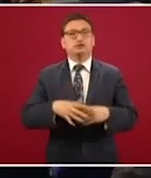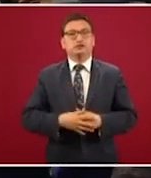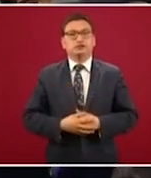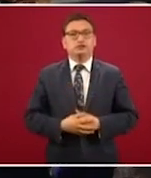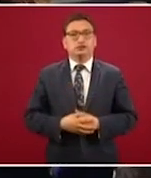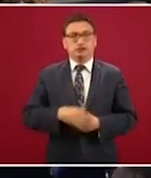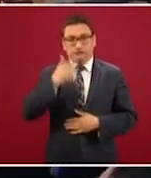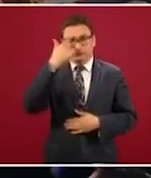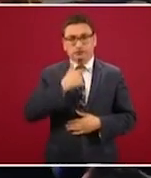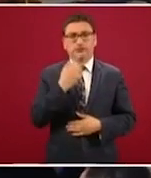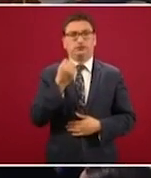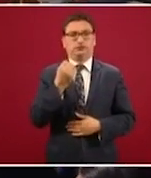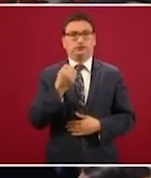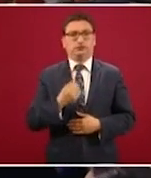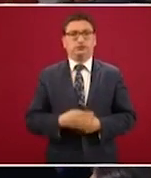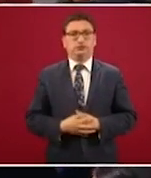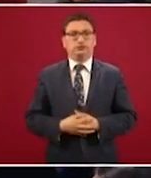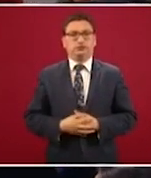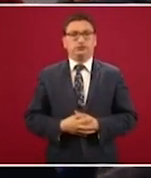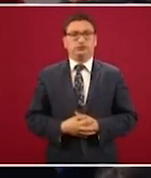A las 9:00 de la noche.